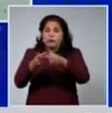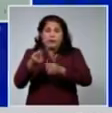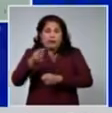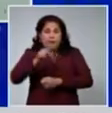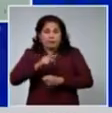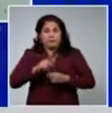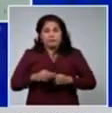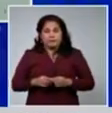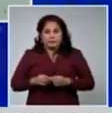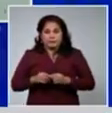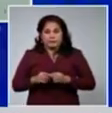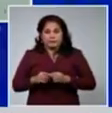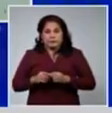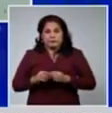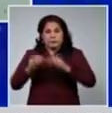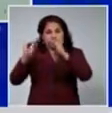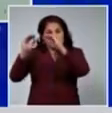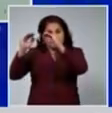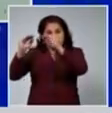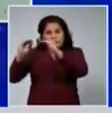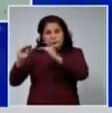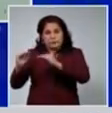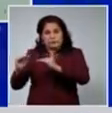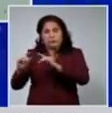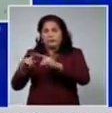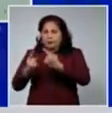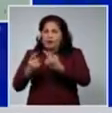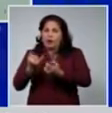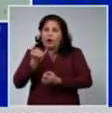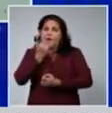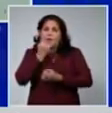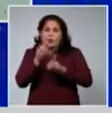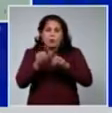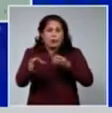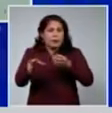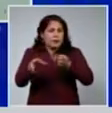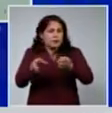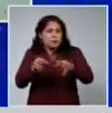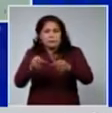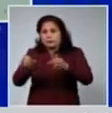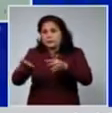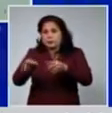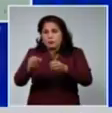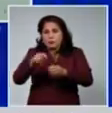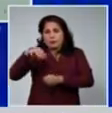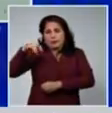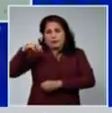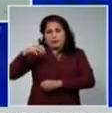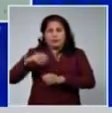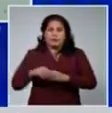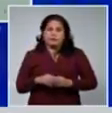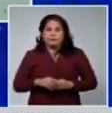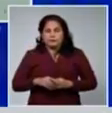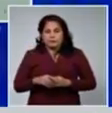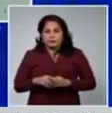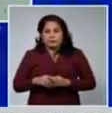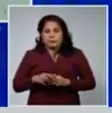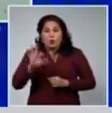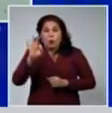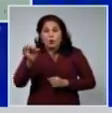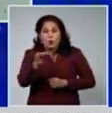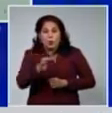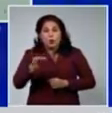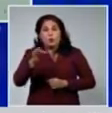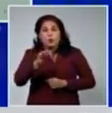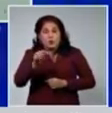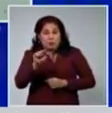sin embargo por una aceptación una distensión en su territorio acertó ocho de esos once